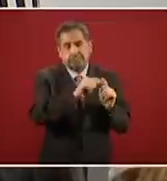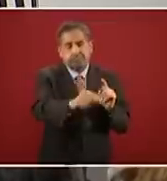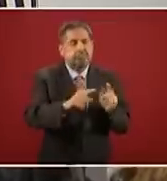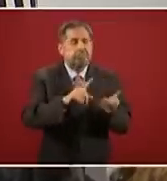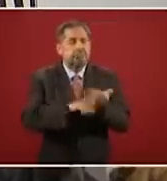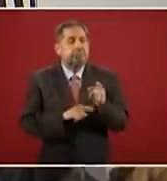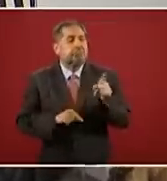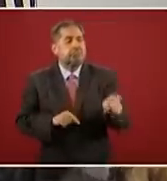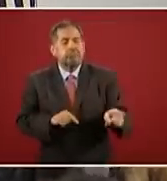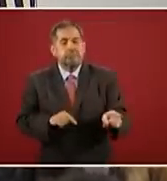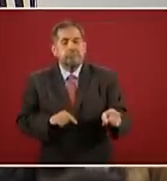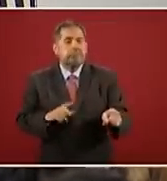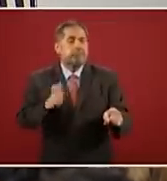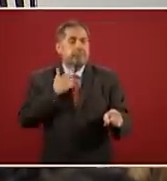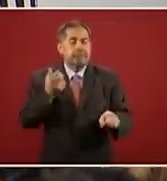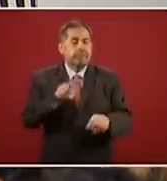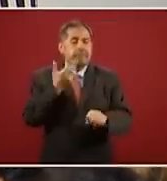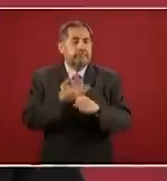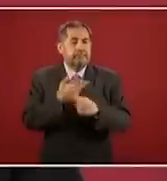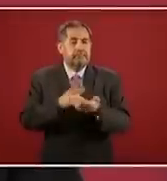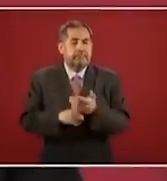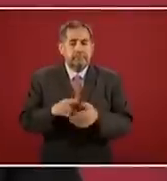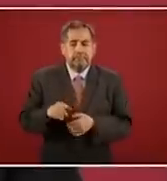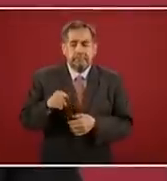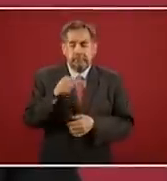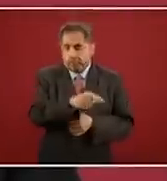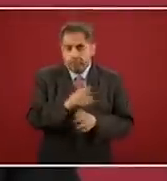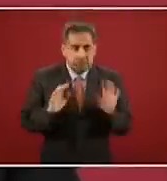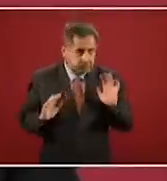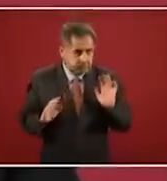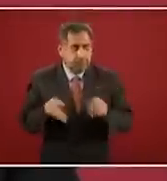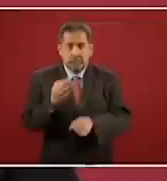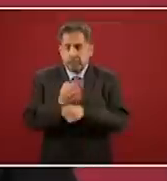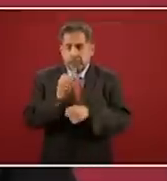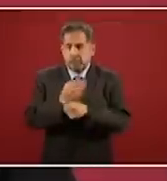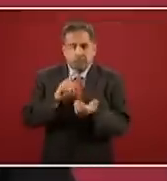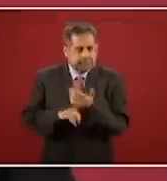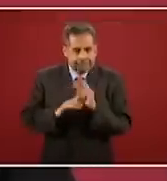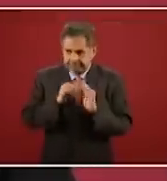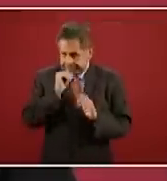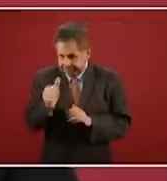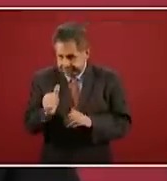particular del exsecretario de Hacienda. Sin embargo, en este momento la única